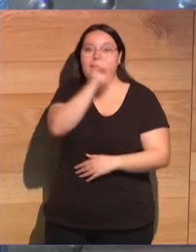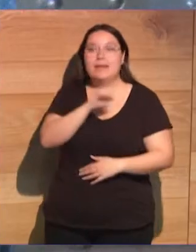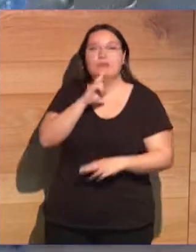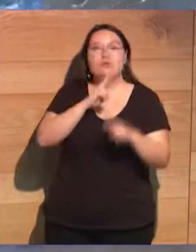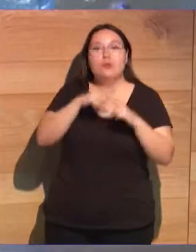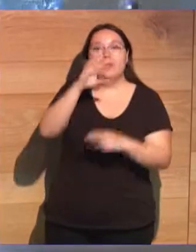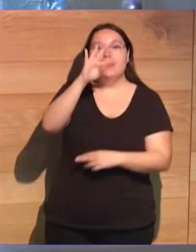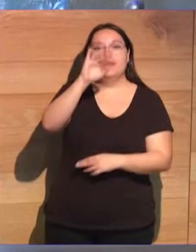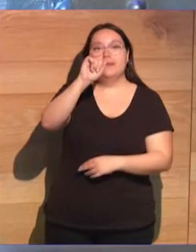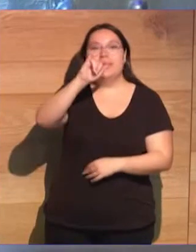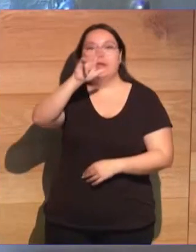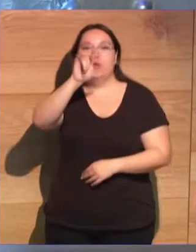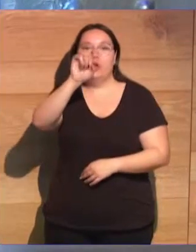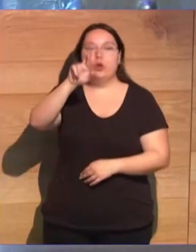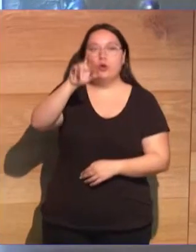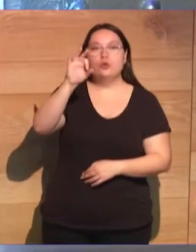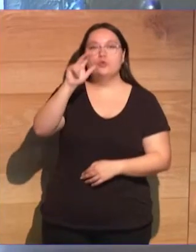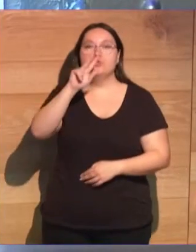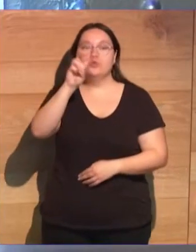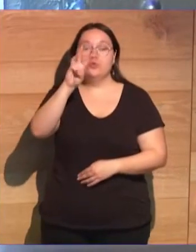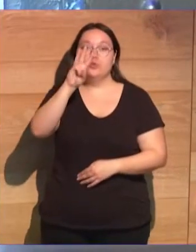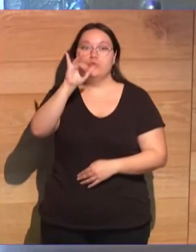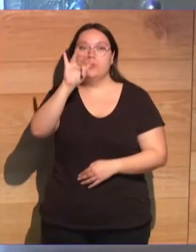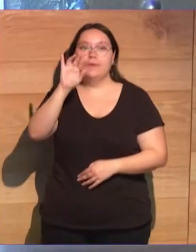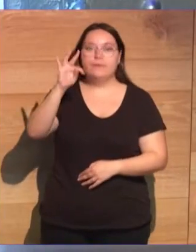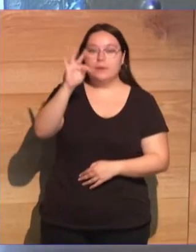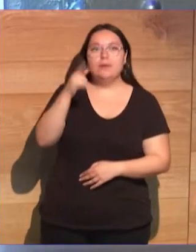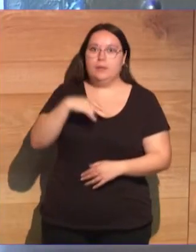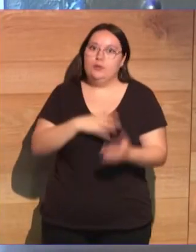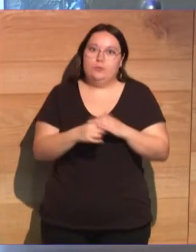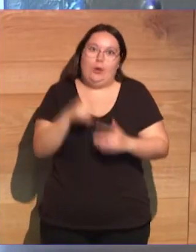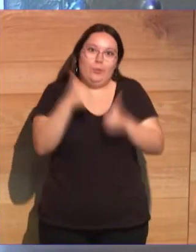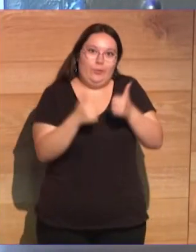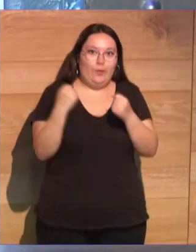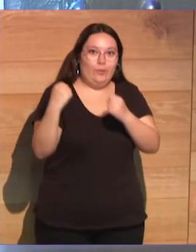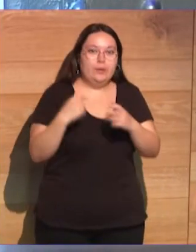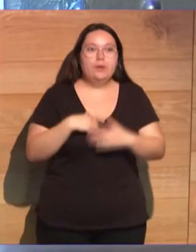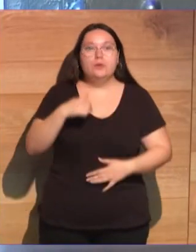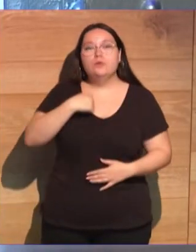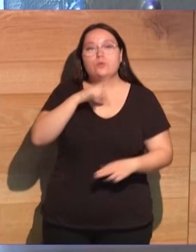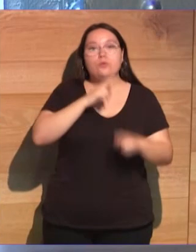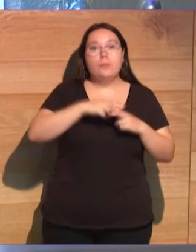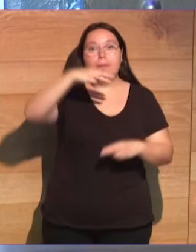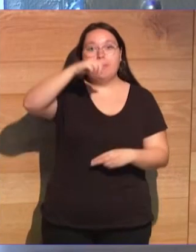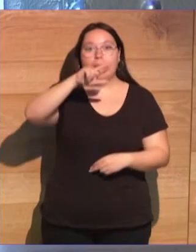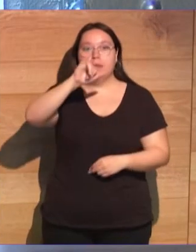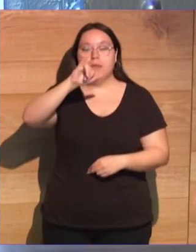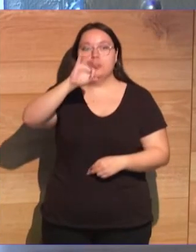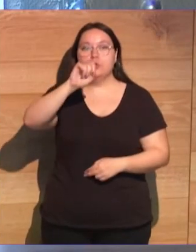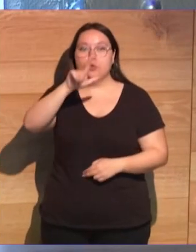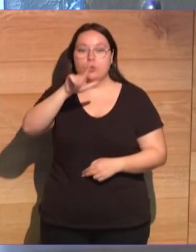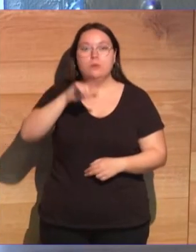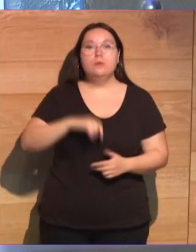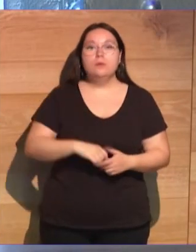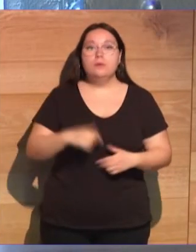que hoy teníamos una fiera competidora. Y bueno, yo soy Marisol Sales. Hago parte del equipo